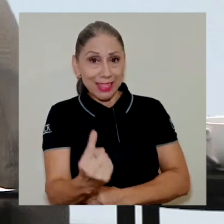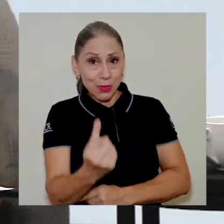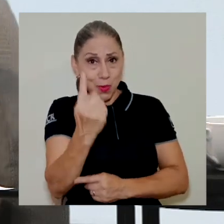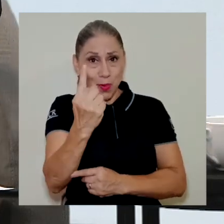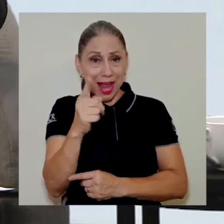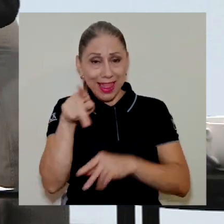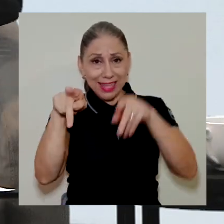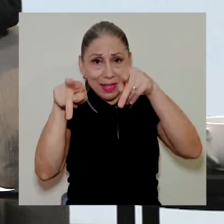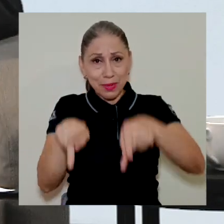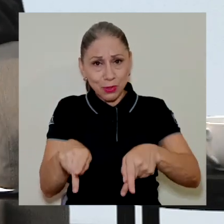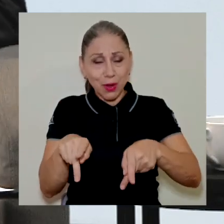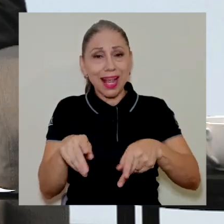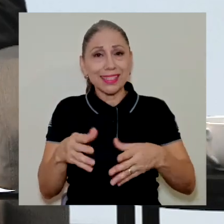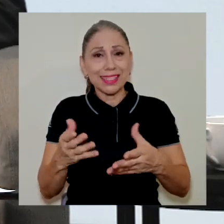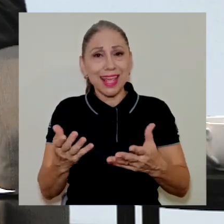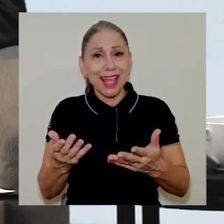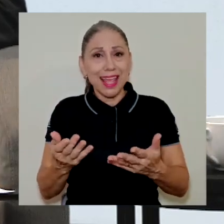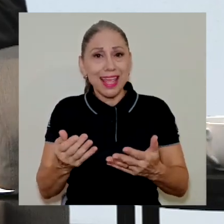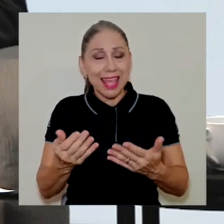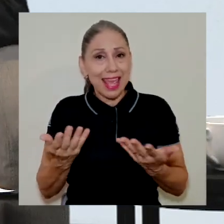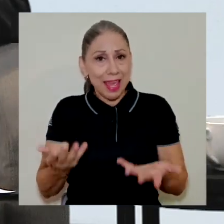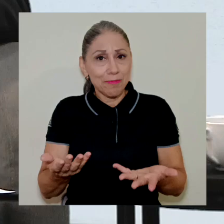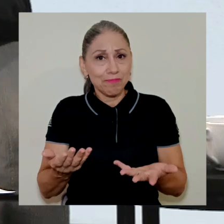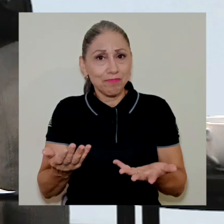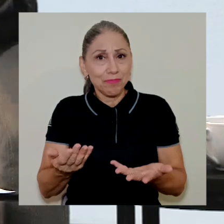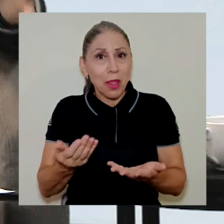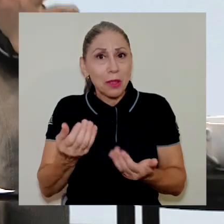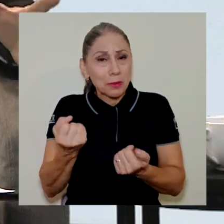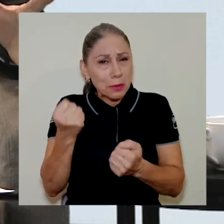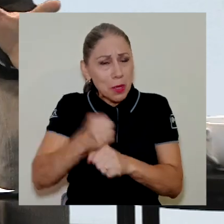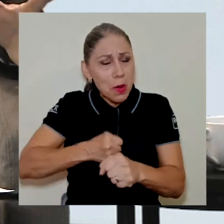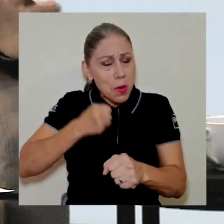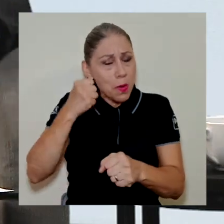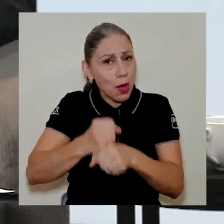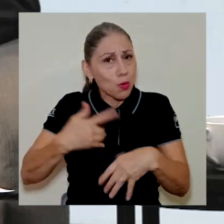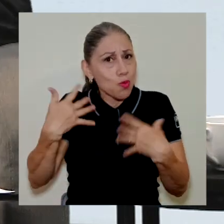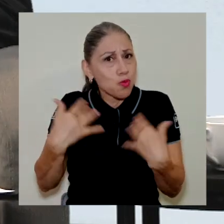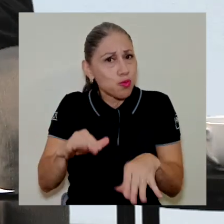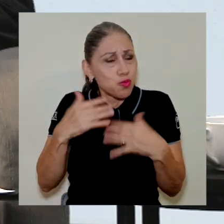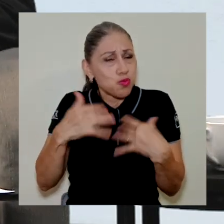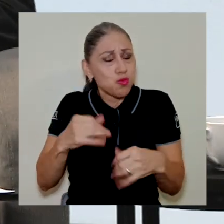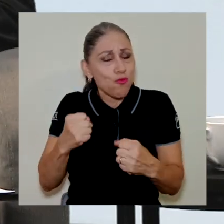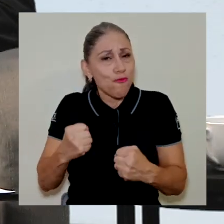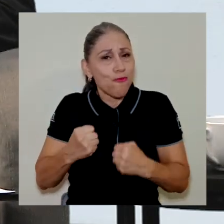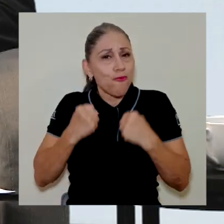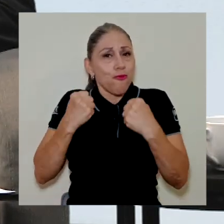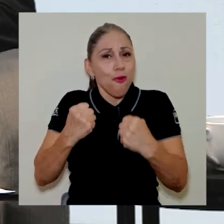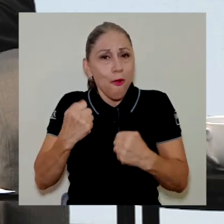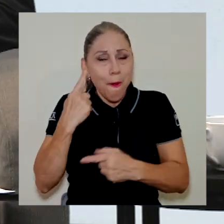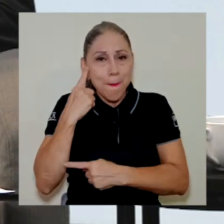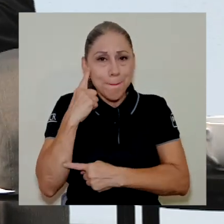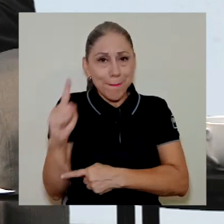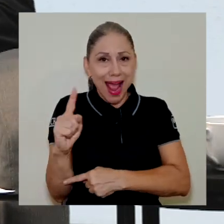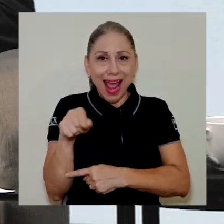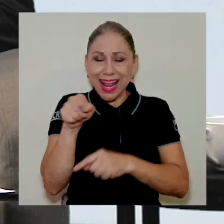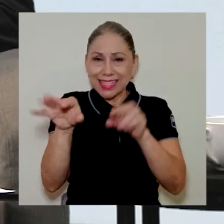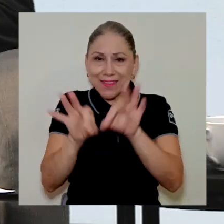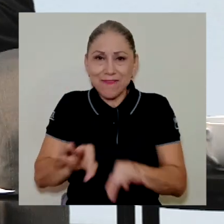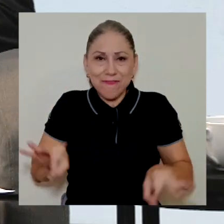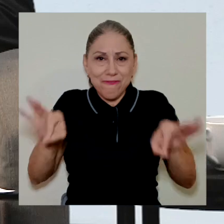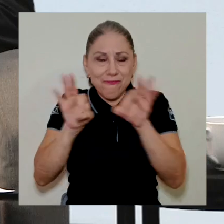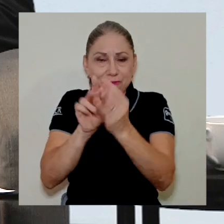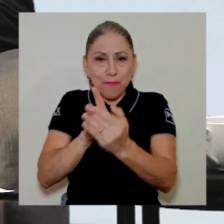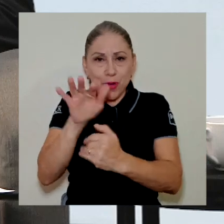es una de esas personas que pusieron un grano enorme de arena para este